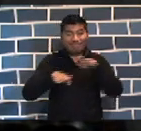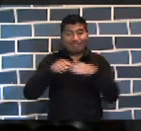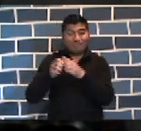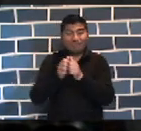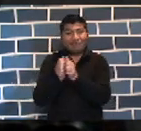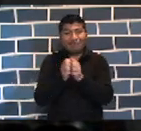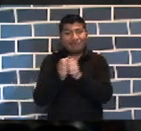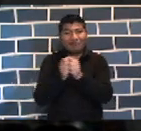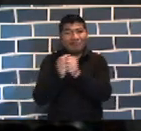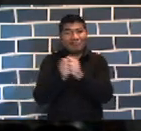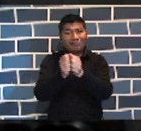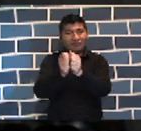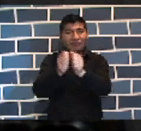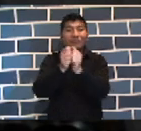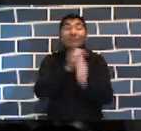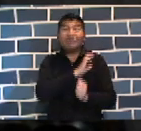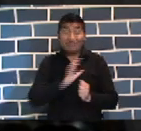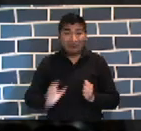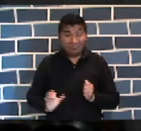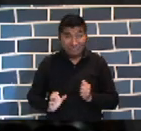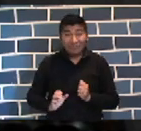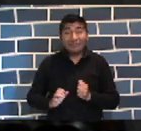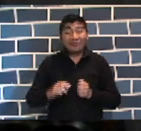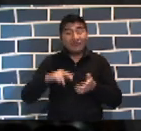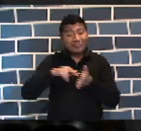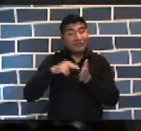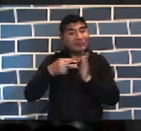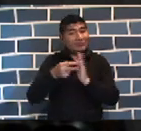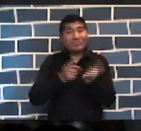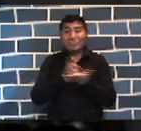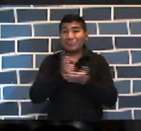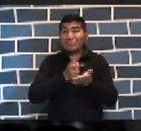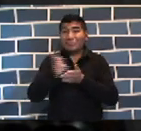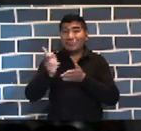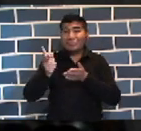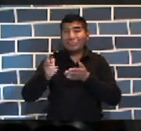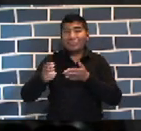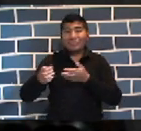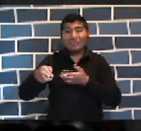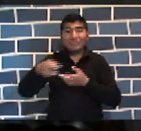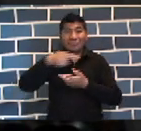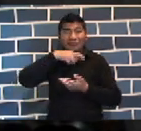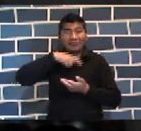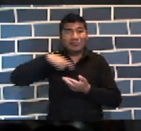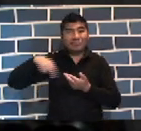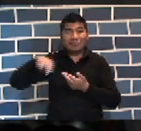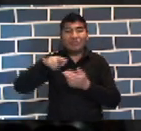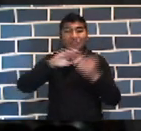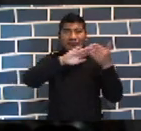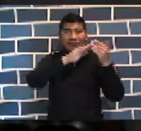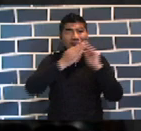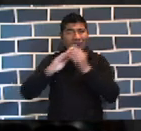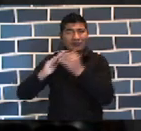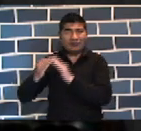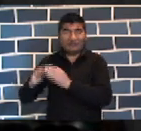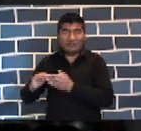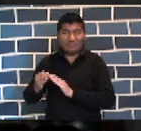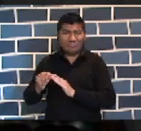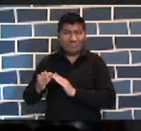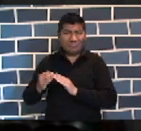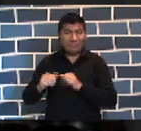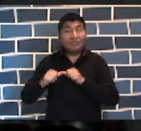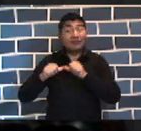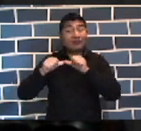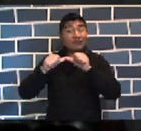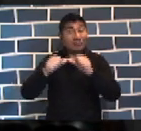cuerpo de Cristo, constituyendo verdaderas relaciones comunitarias. Y siguiendo